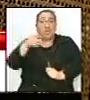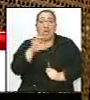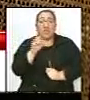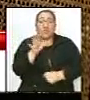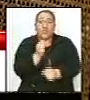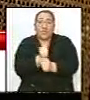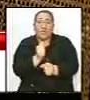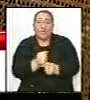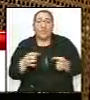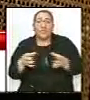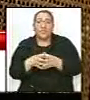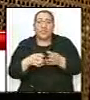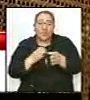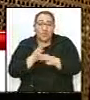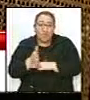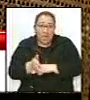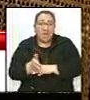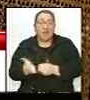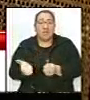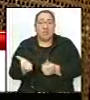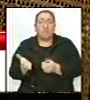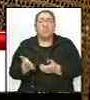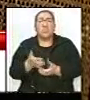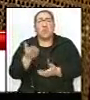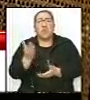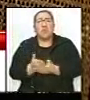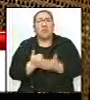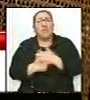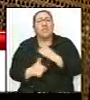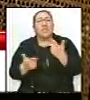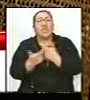rol, sus propias acciones.